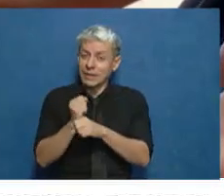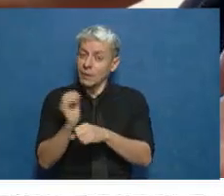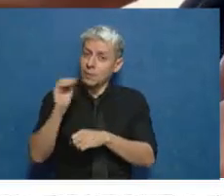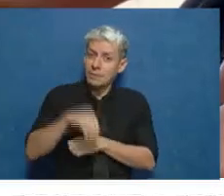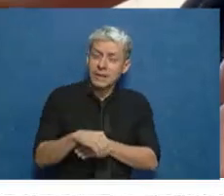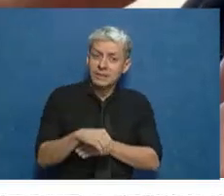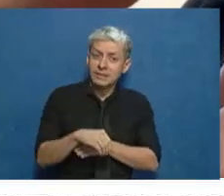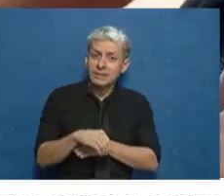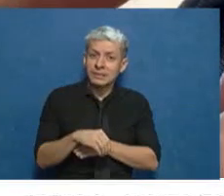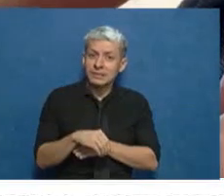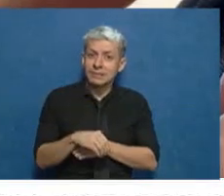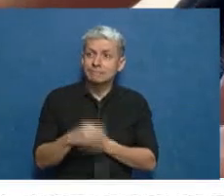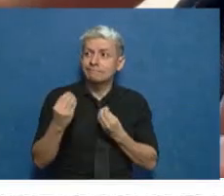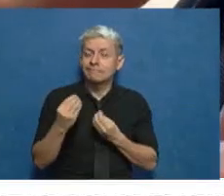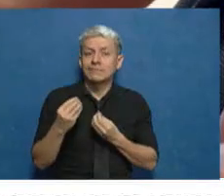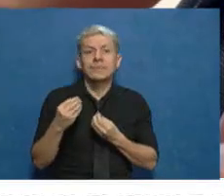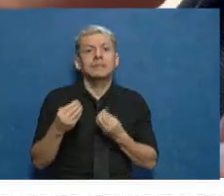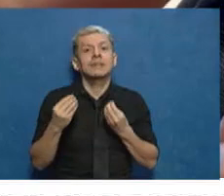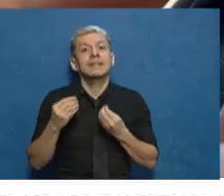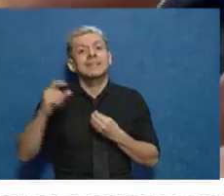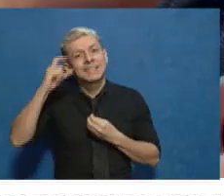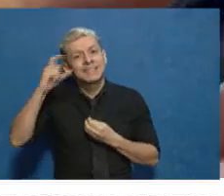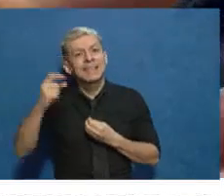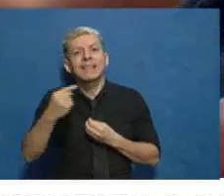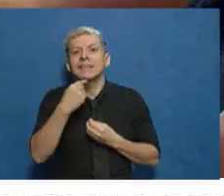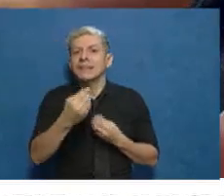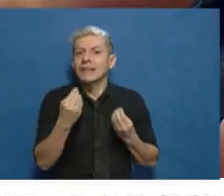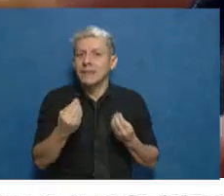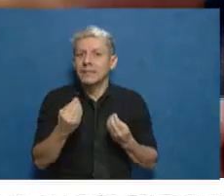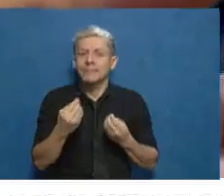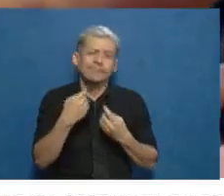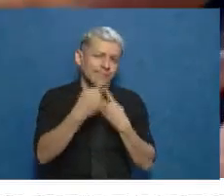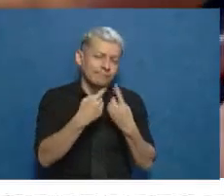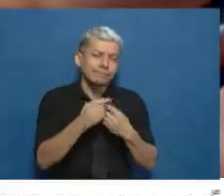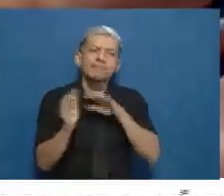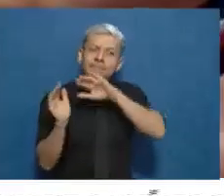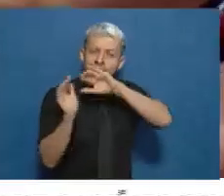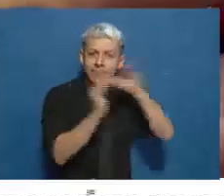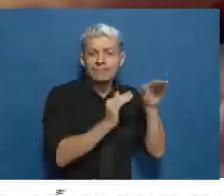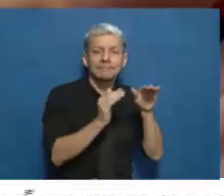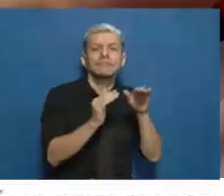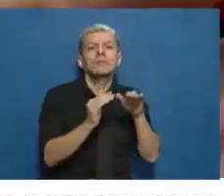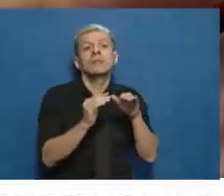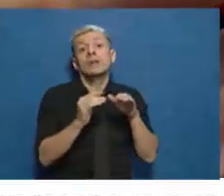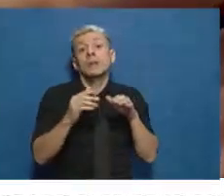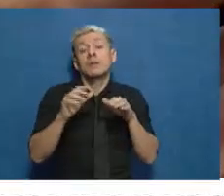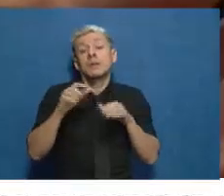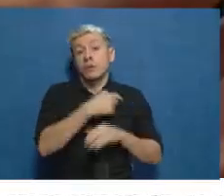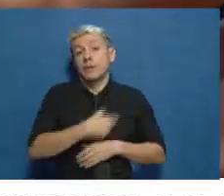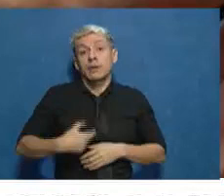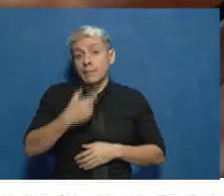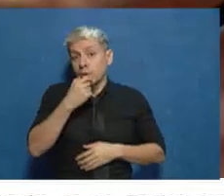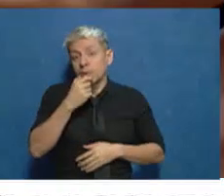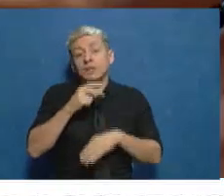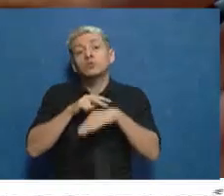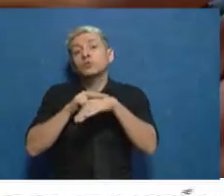si se da una hora para almuerzo? ¿Qué dice el SEC? Porque el sindicato. Bueno, de esta manera están comunicando, digamos, lo que se había sugerido a nivel provincial como